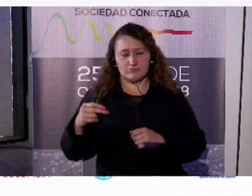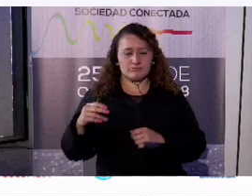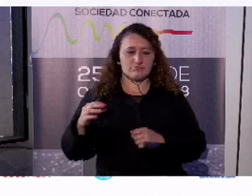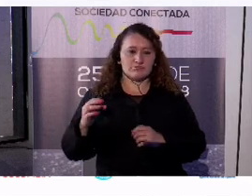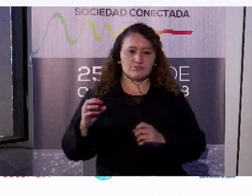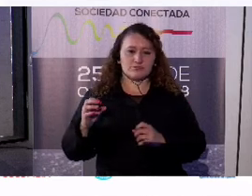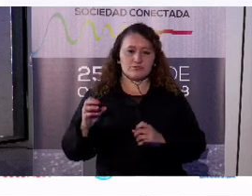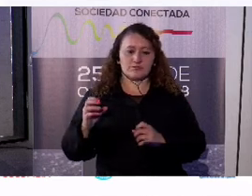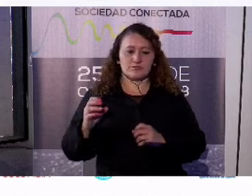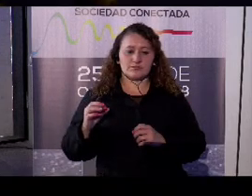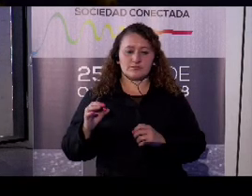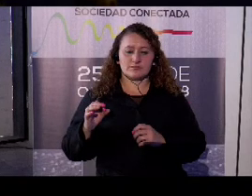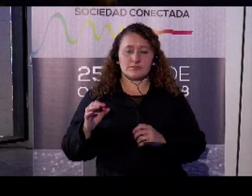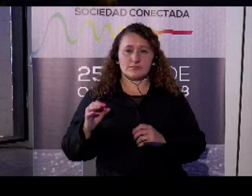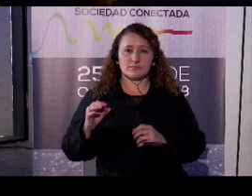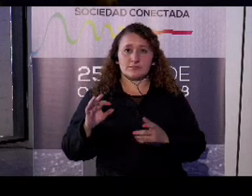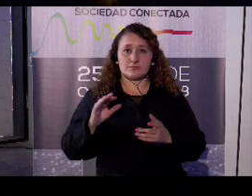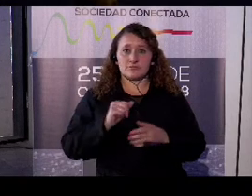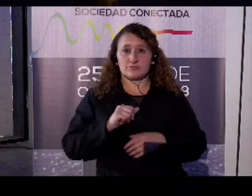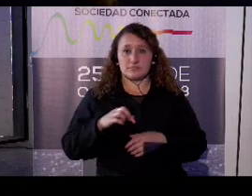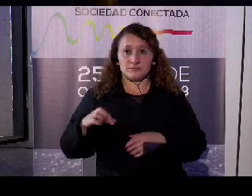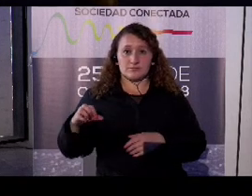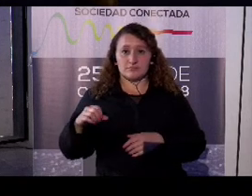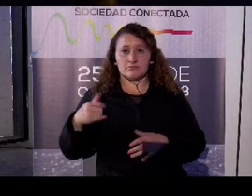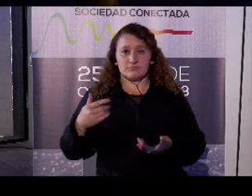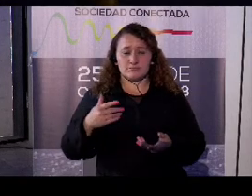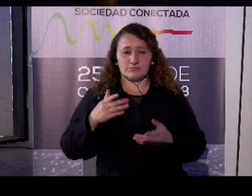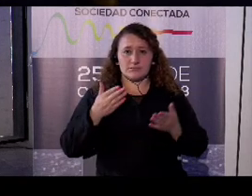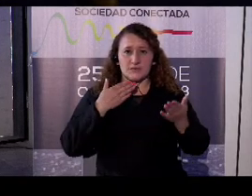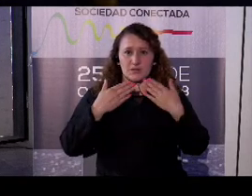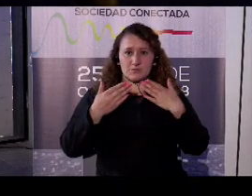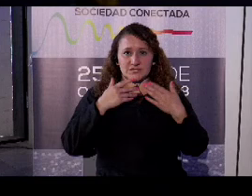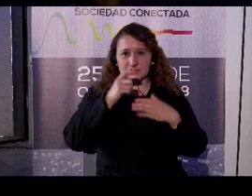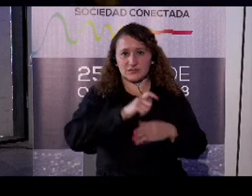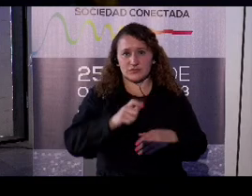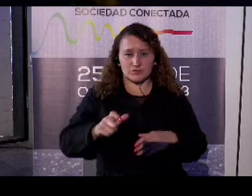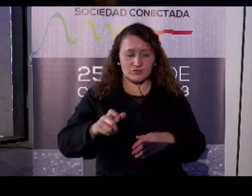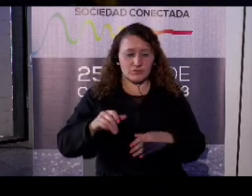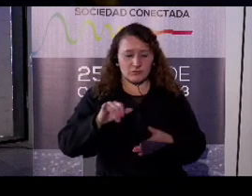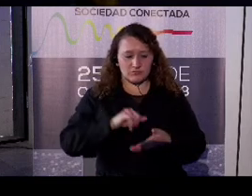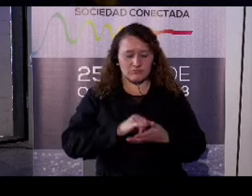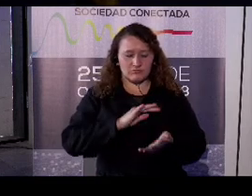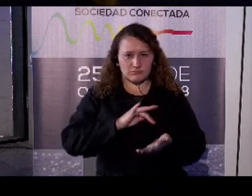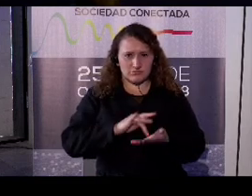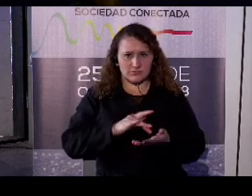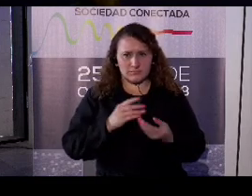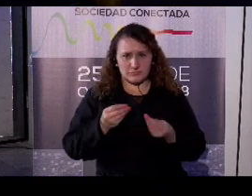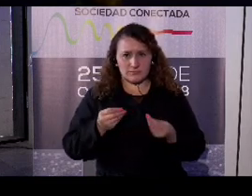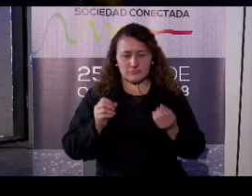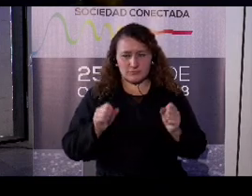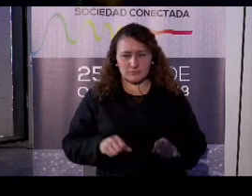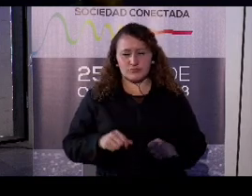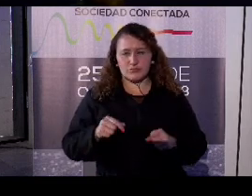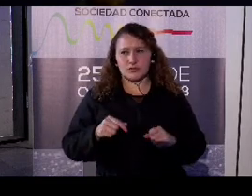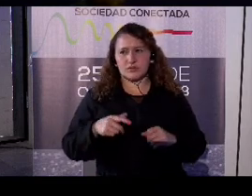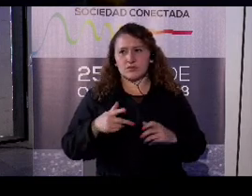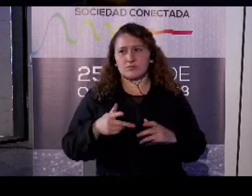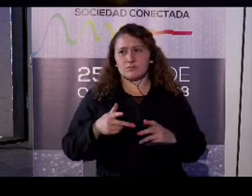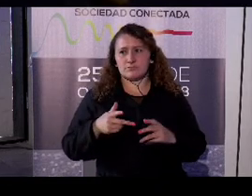etcétera y a través de aplicaciones van a llegar al campesino estas informaciones para que él pueda eh reaccionar